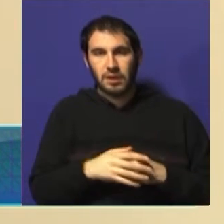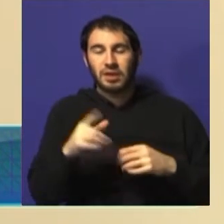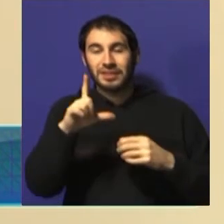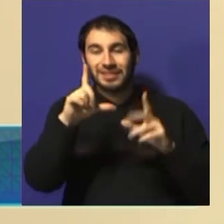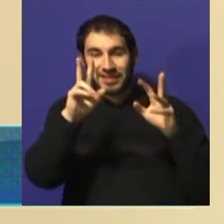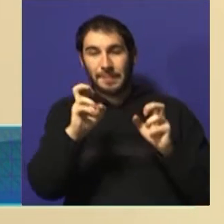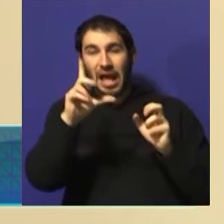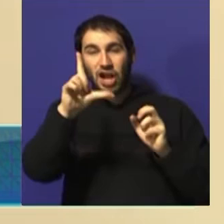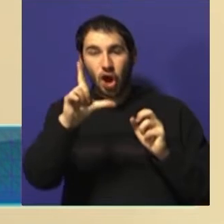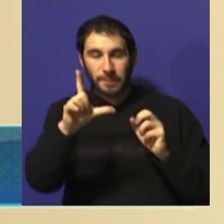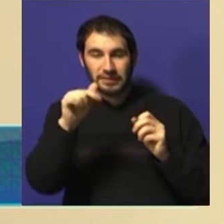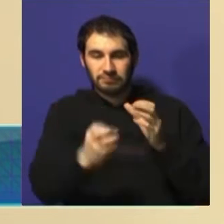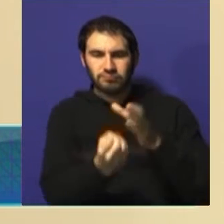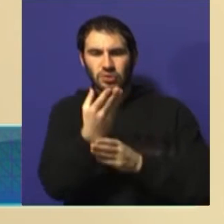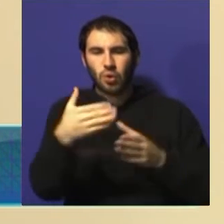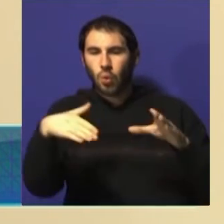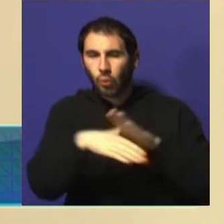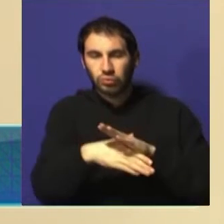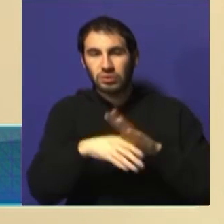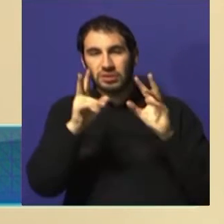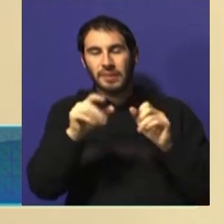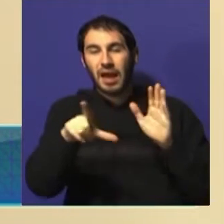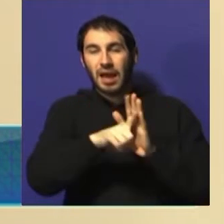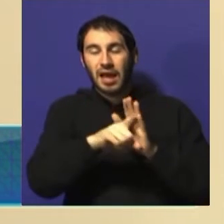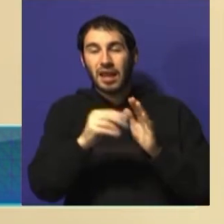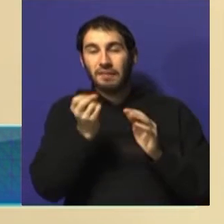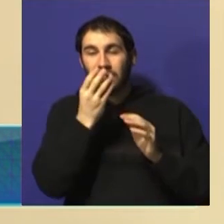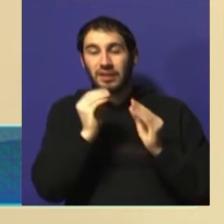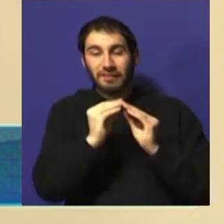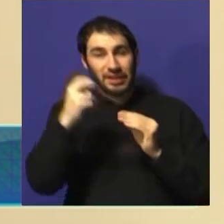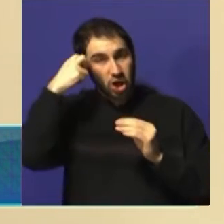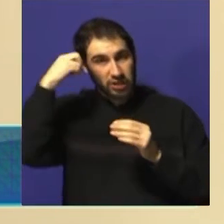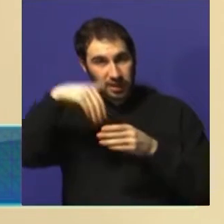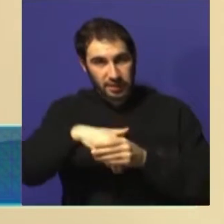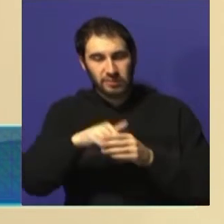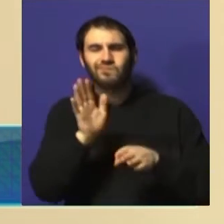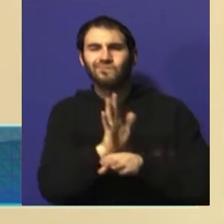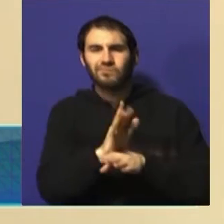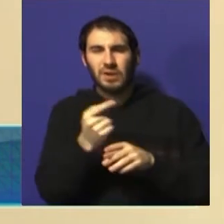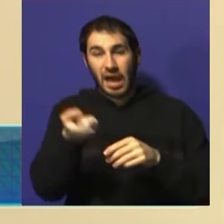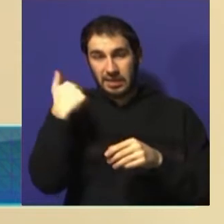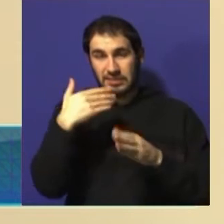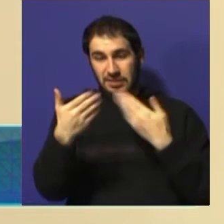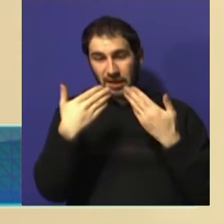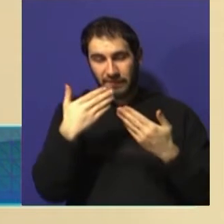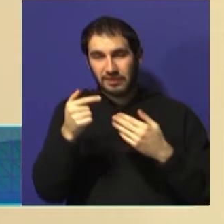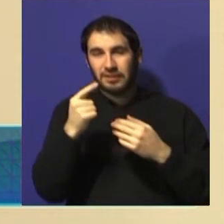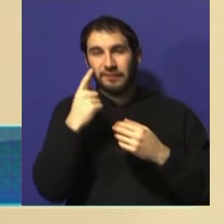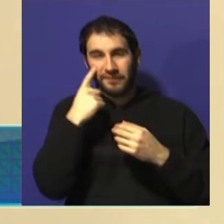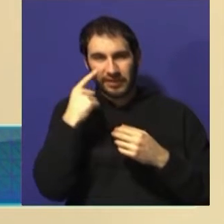López emerge justo en el momento en que la ley de blanqueo se está tratando en el Congreso. Lo que quiere decir, ayer lo escuchamos al